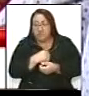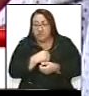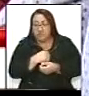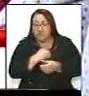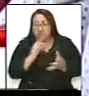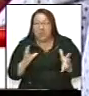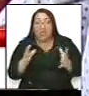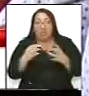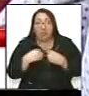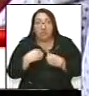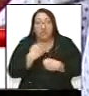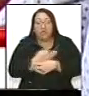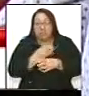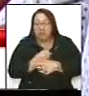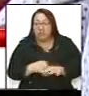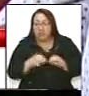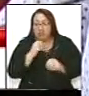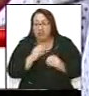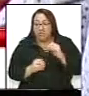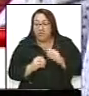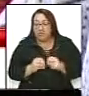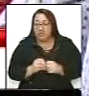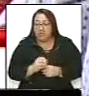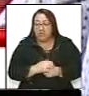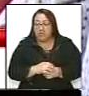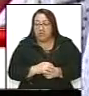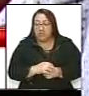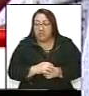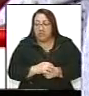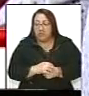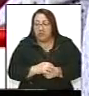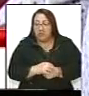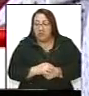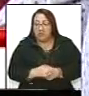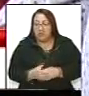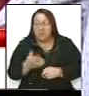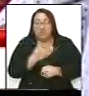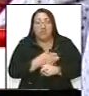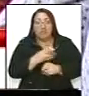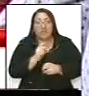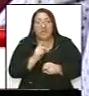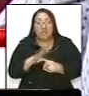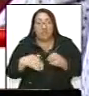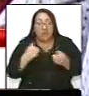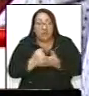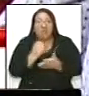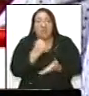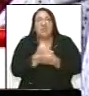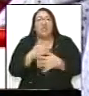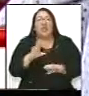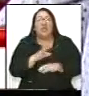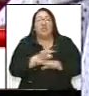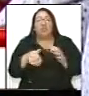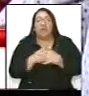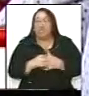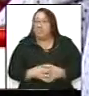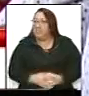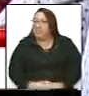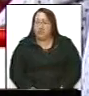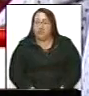adopte medidas correctivas, Presidenta, antes de O sea, no cuando ya todo ya se